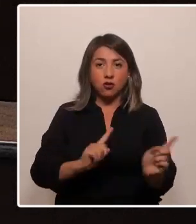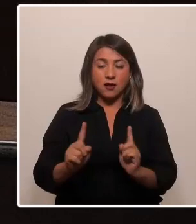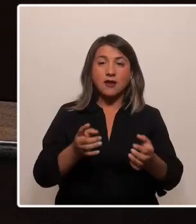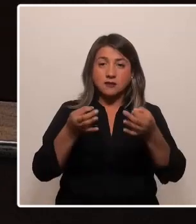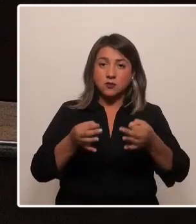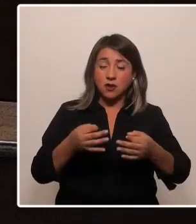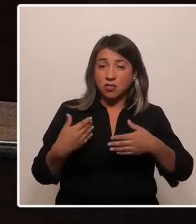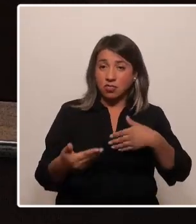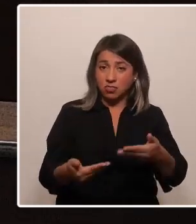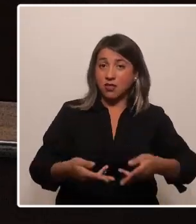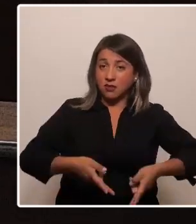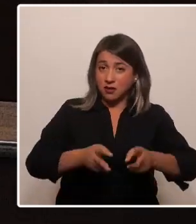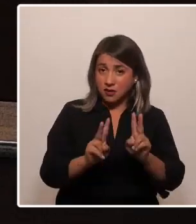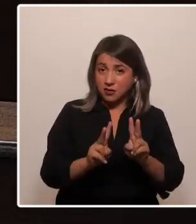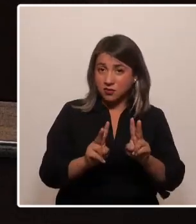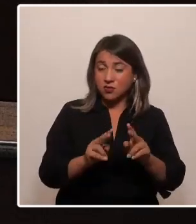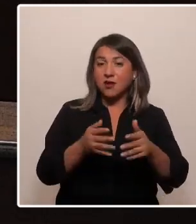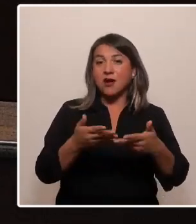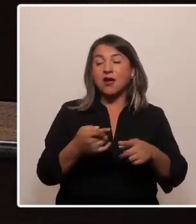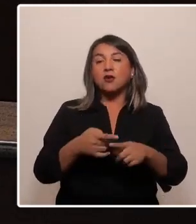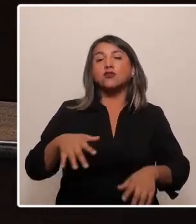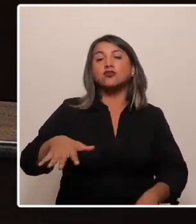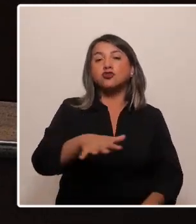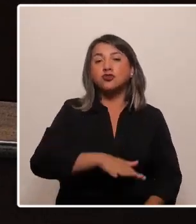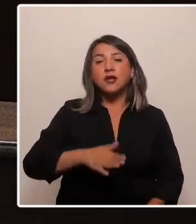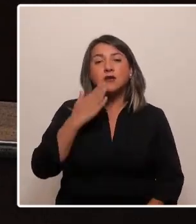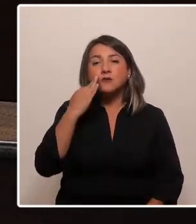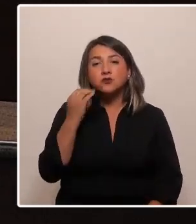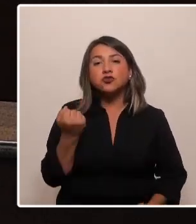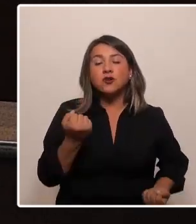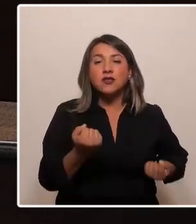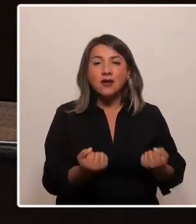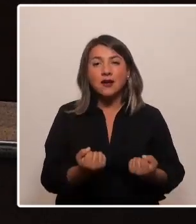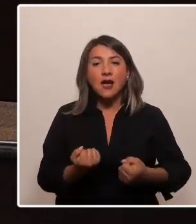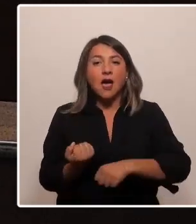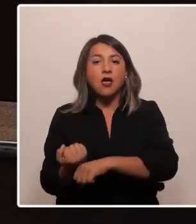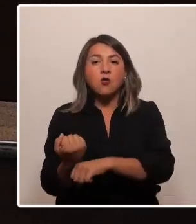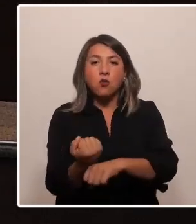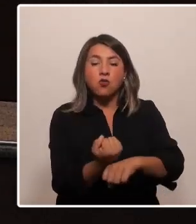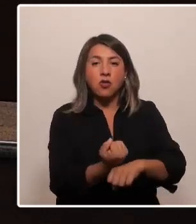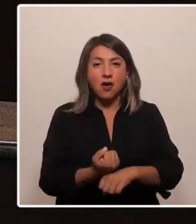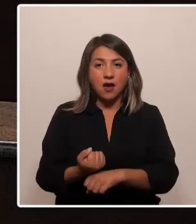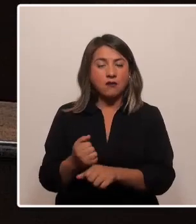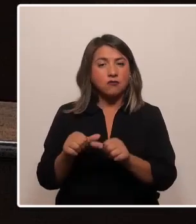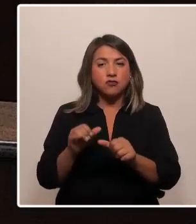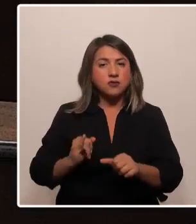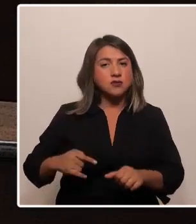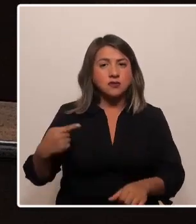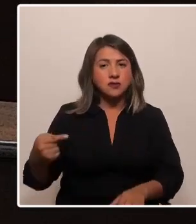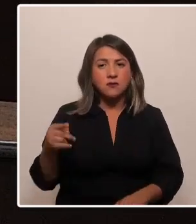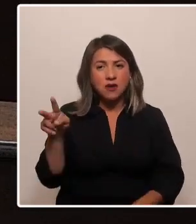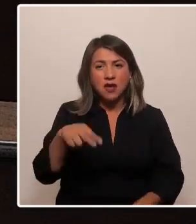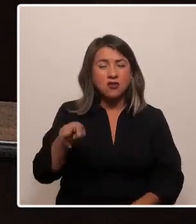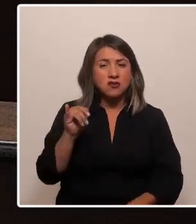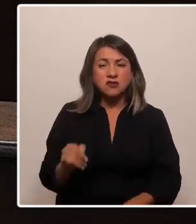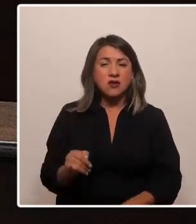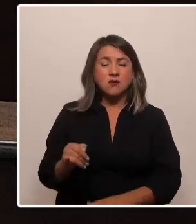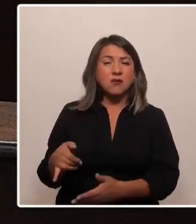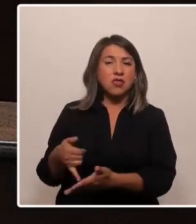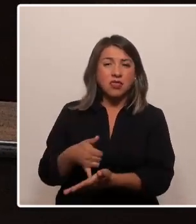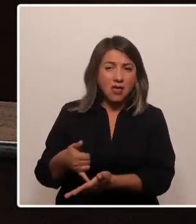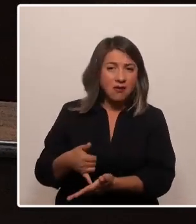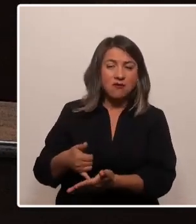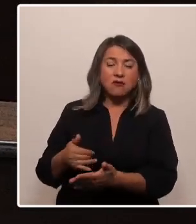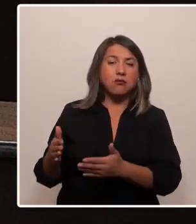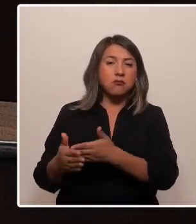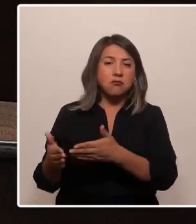derechos, una forma social y solidaria de asistir a quienes temporal o permanentemente han visto mermadas sus capacidades